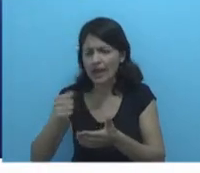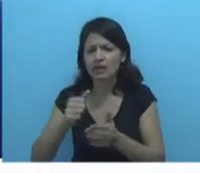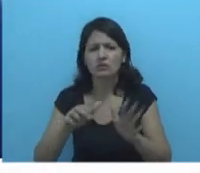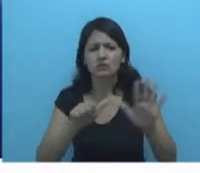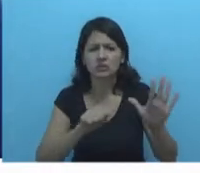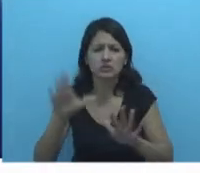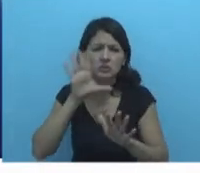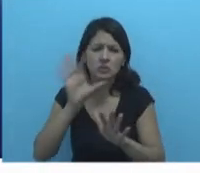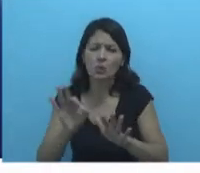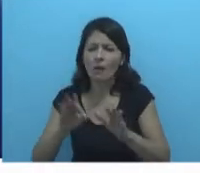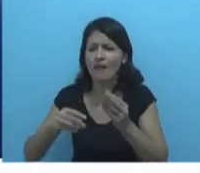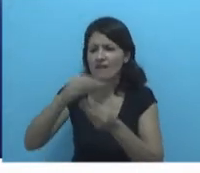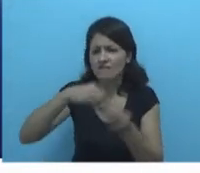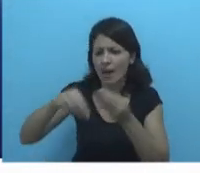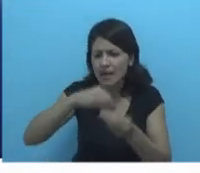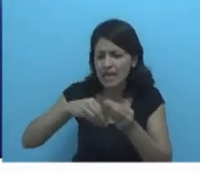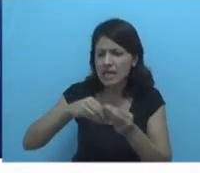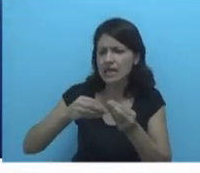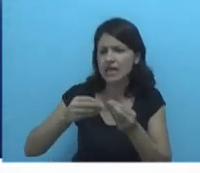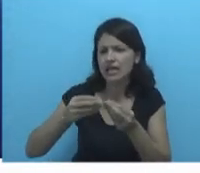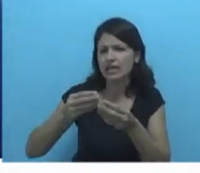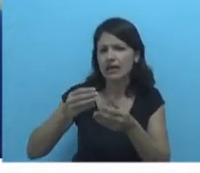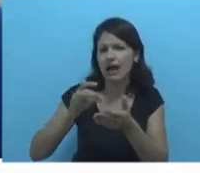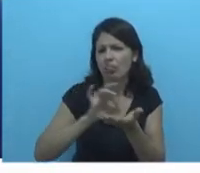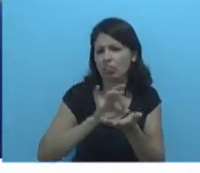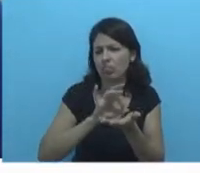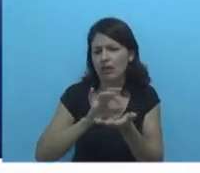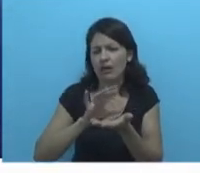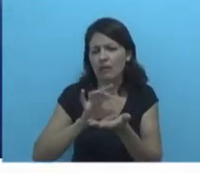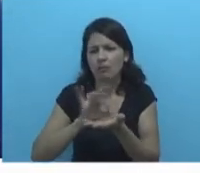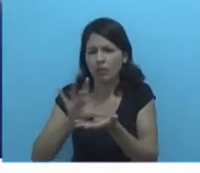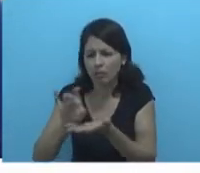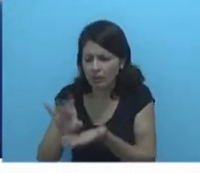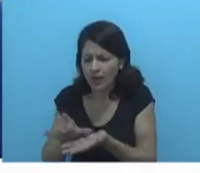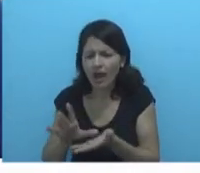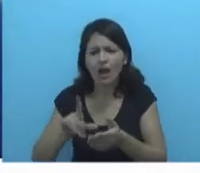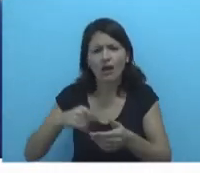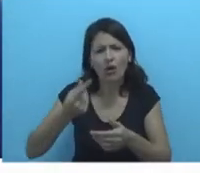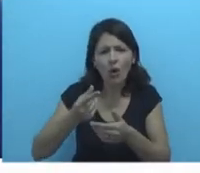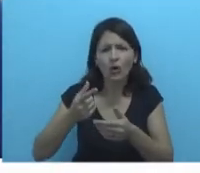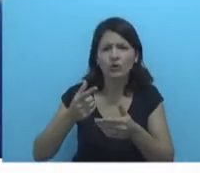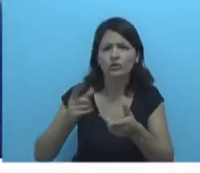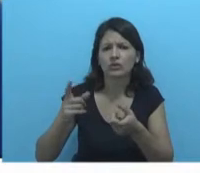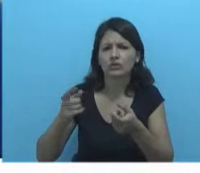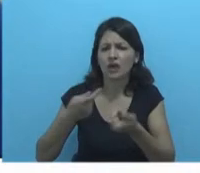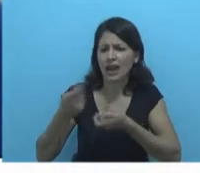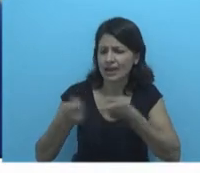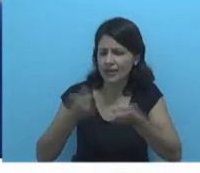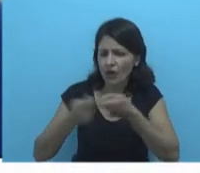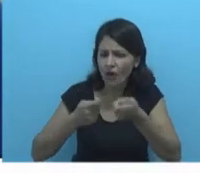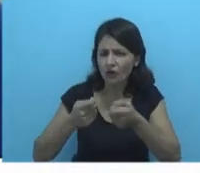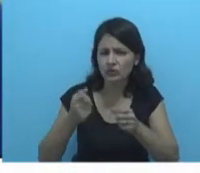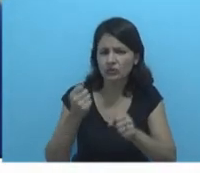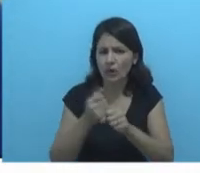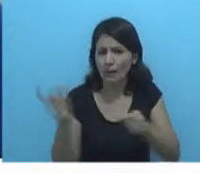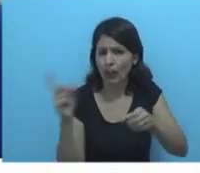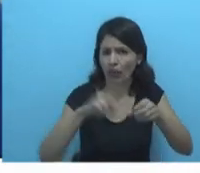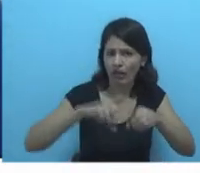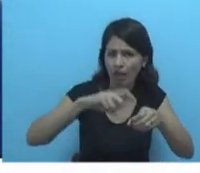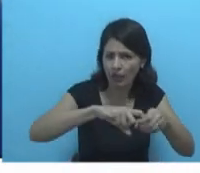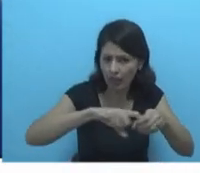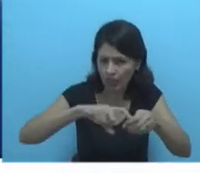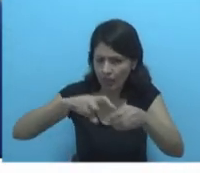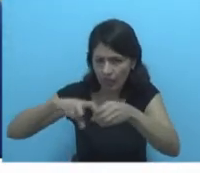650 familias que dependen de él, muchas otras subsidiarias que seguramente de una u otra